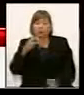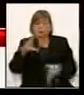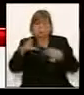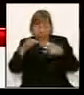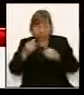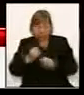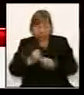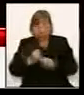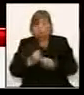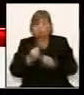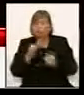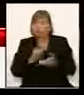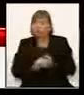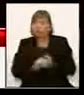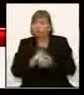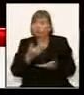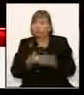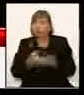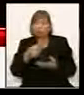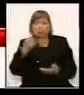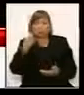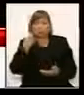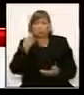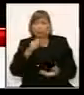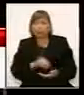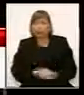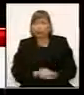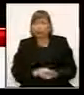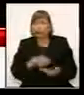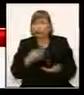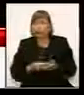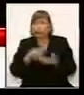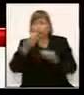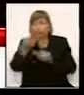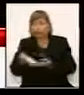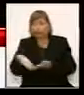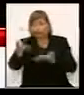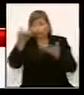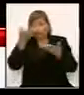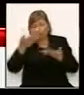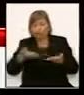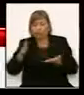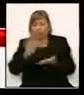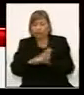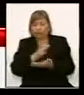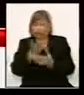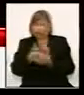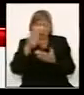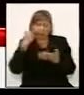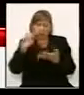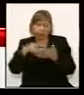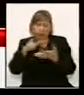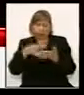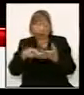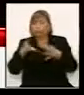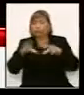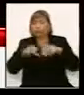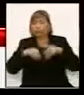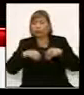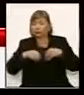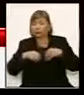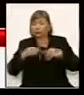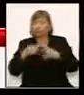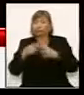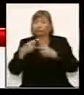recepciona el expediente, realiza observaciones, lo devuelve, vuelve a recibir el levantamiento de las observaciones y lo aprueba en